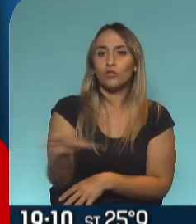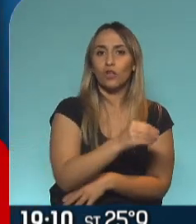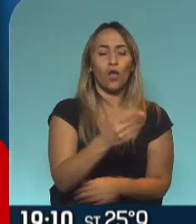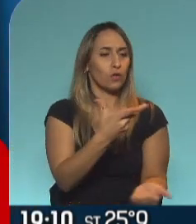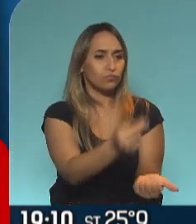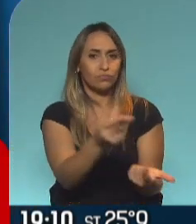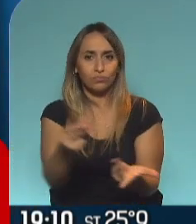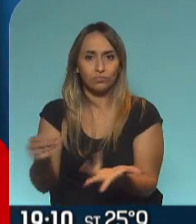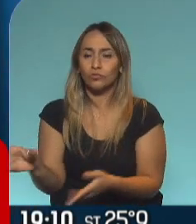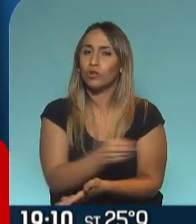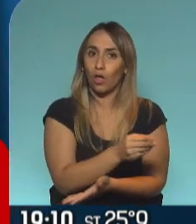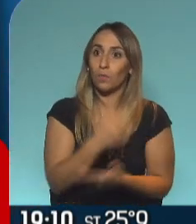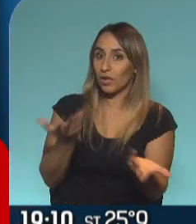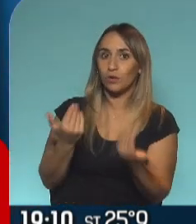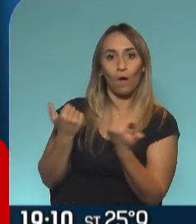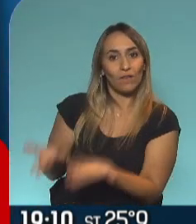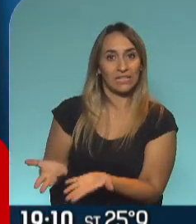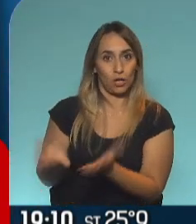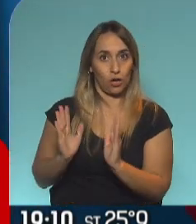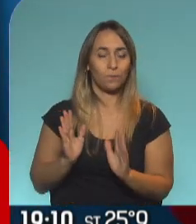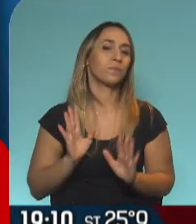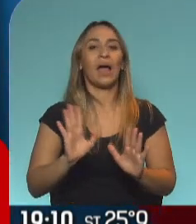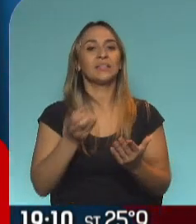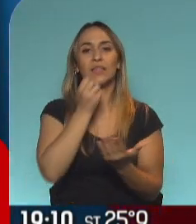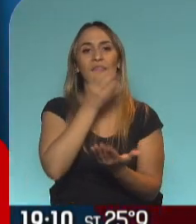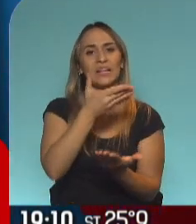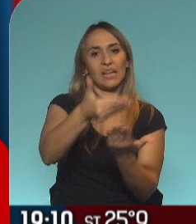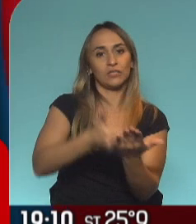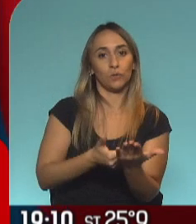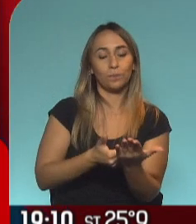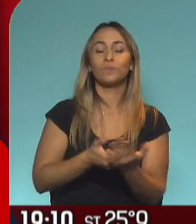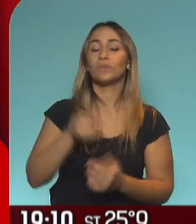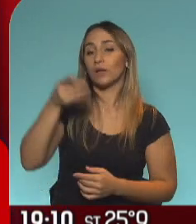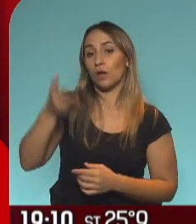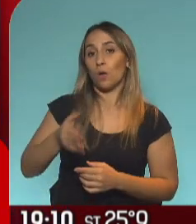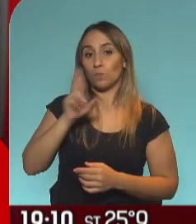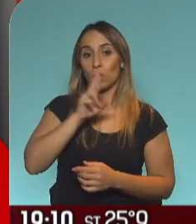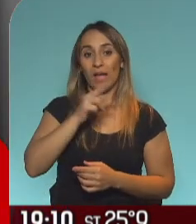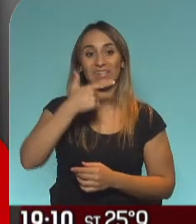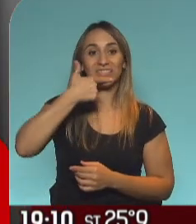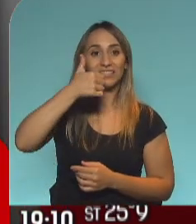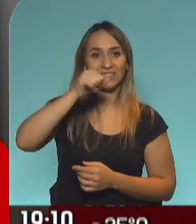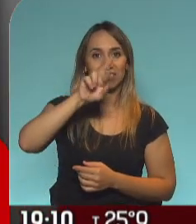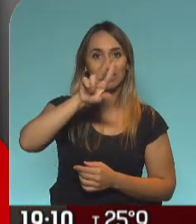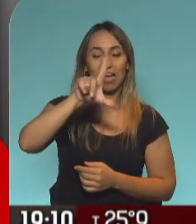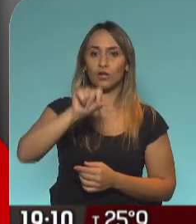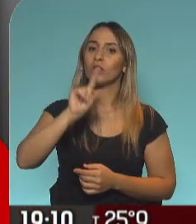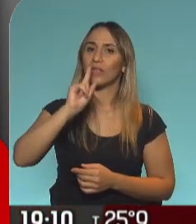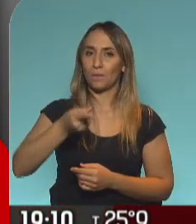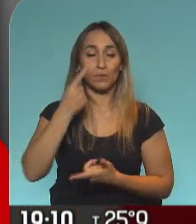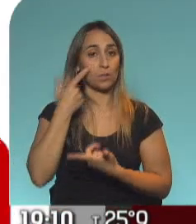Bueno, esto es básicamente lo que quedó plasmado en esta declaración. Beatriz Arlo, además, aportó algunos mails que